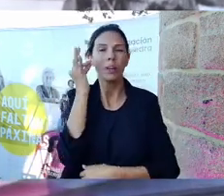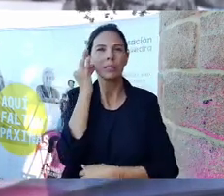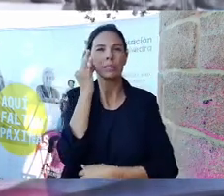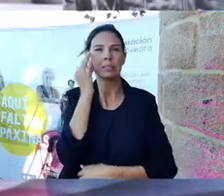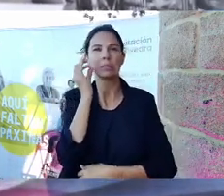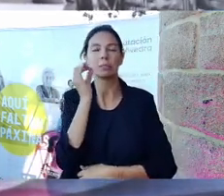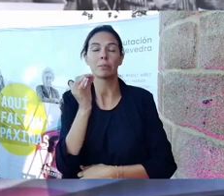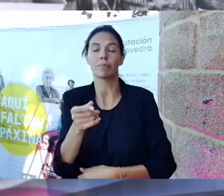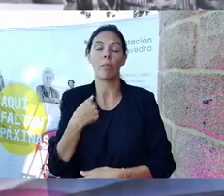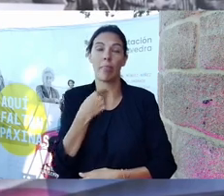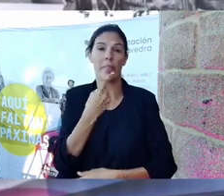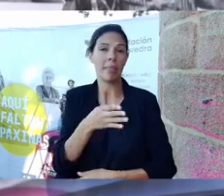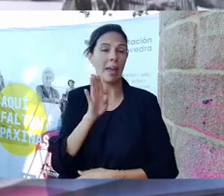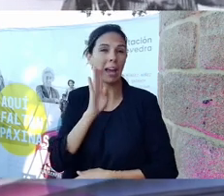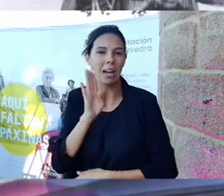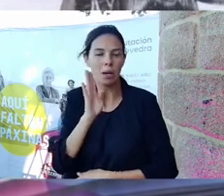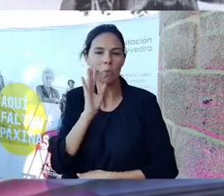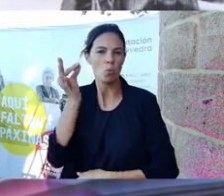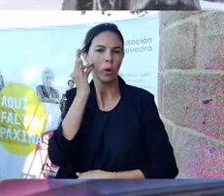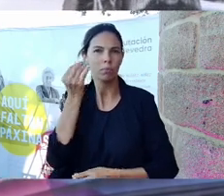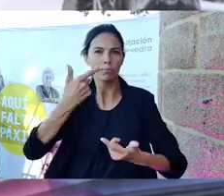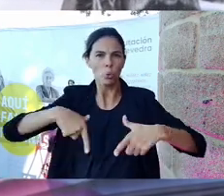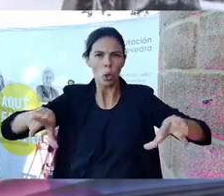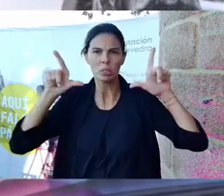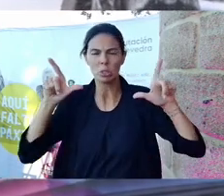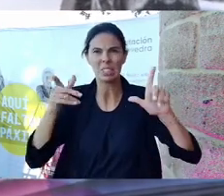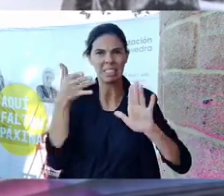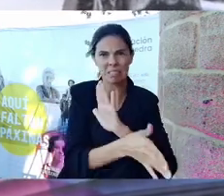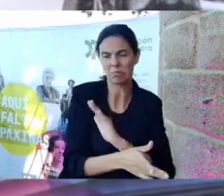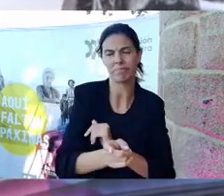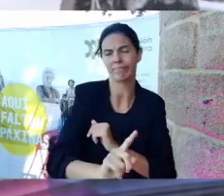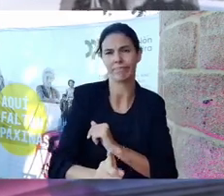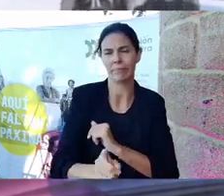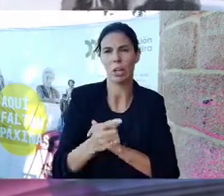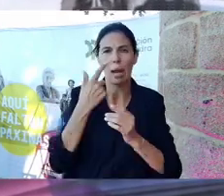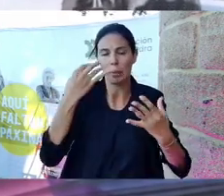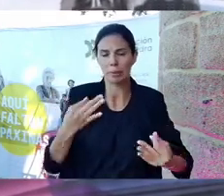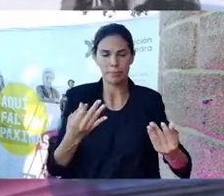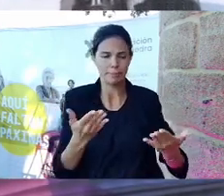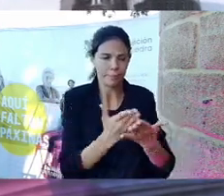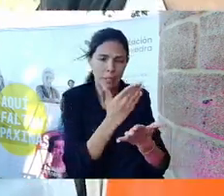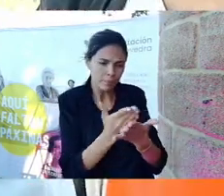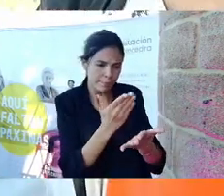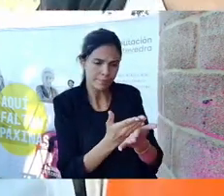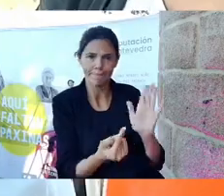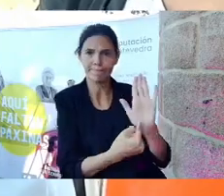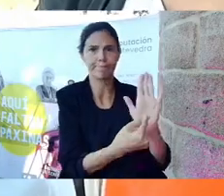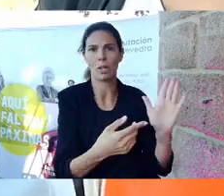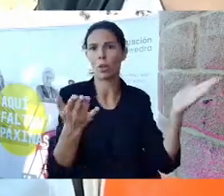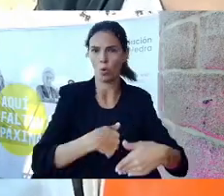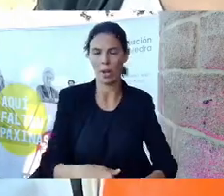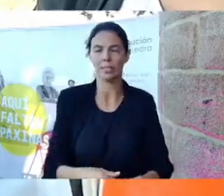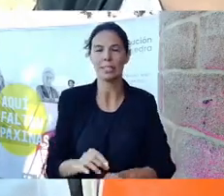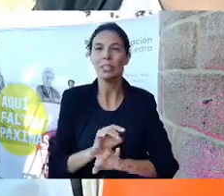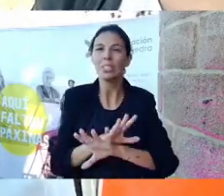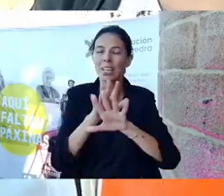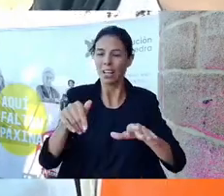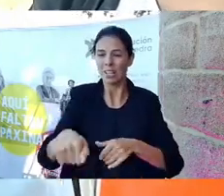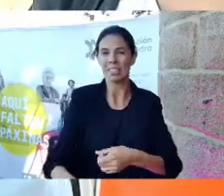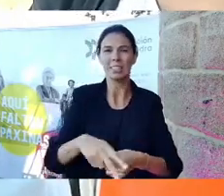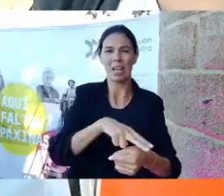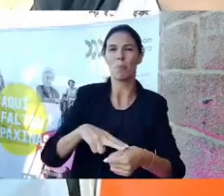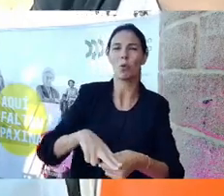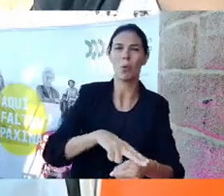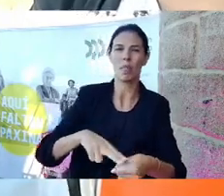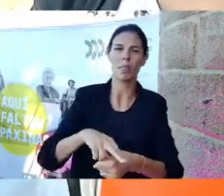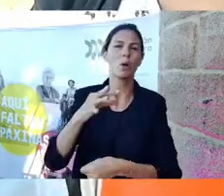ámbitos. Mulleres que non sempre, como vos decía, figuraron nas páxinas dos libros. Porque non hai dúbida de que